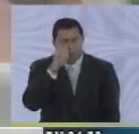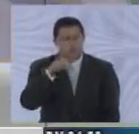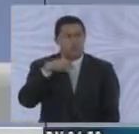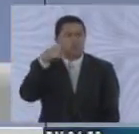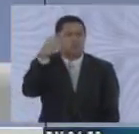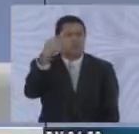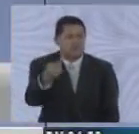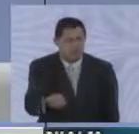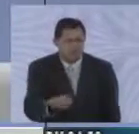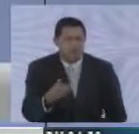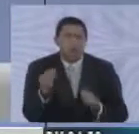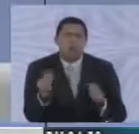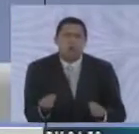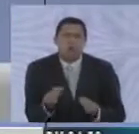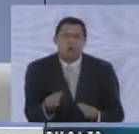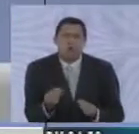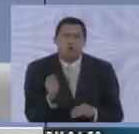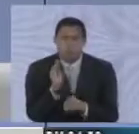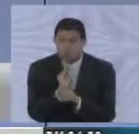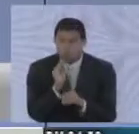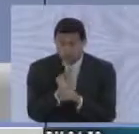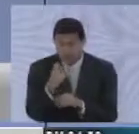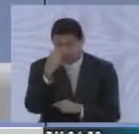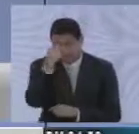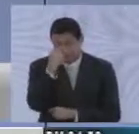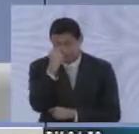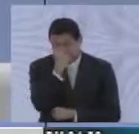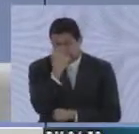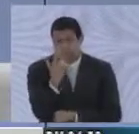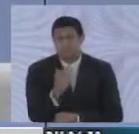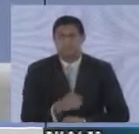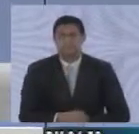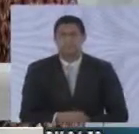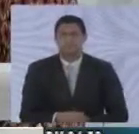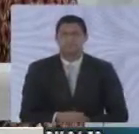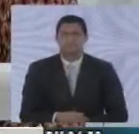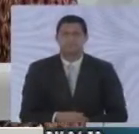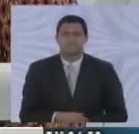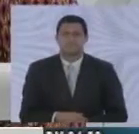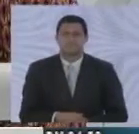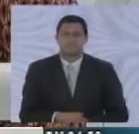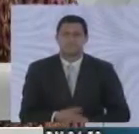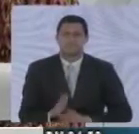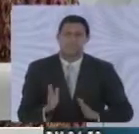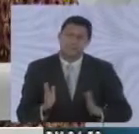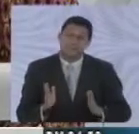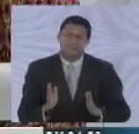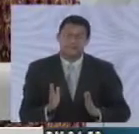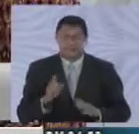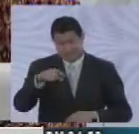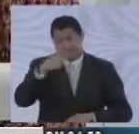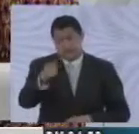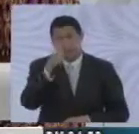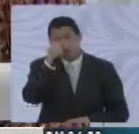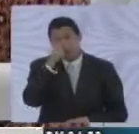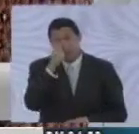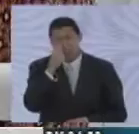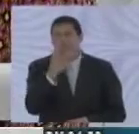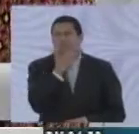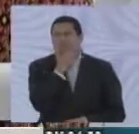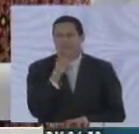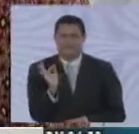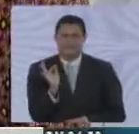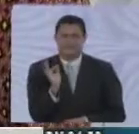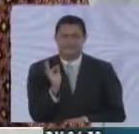el posttratamiento, ¿cómo debe ser el cuidado de esta cirugía? El postoperatorio es bien sencillo.